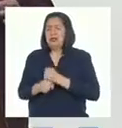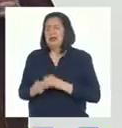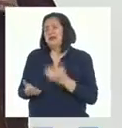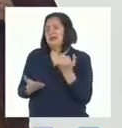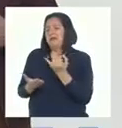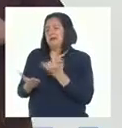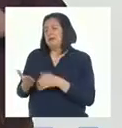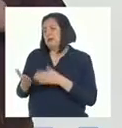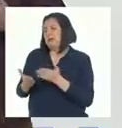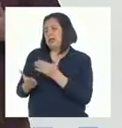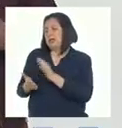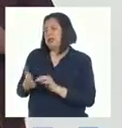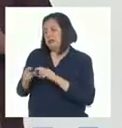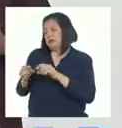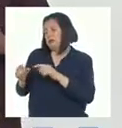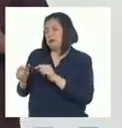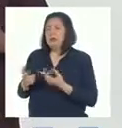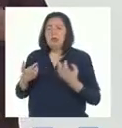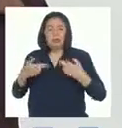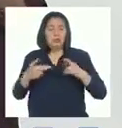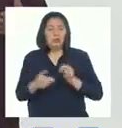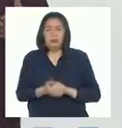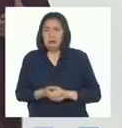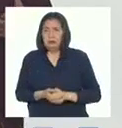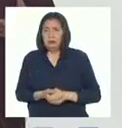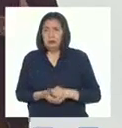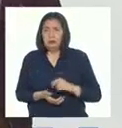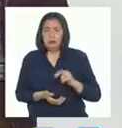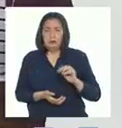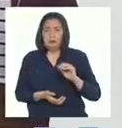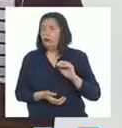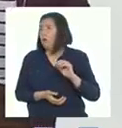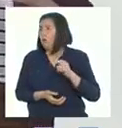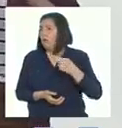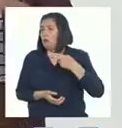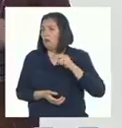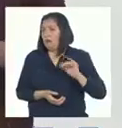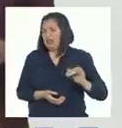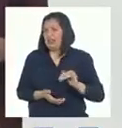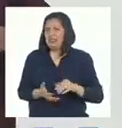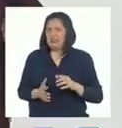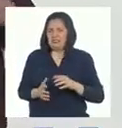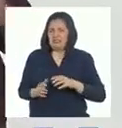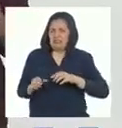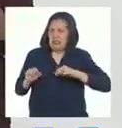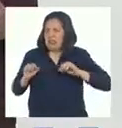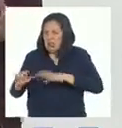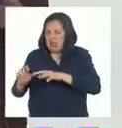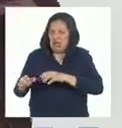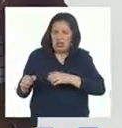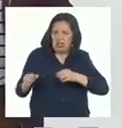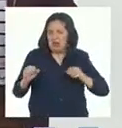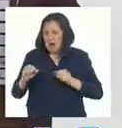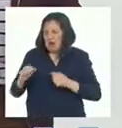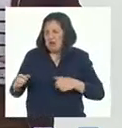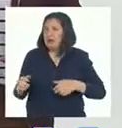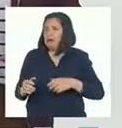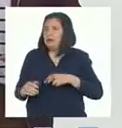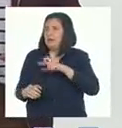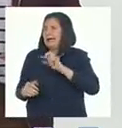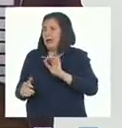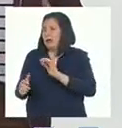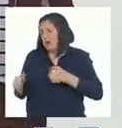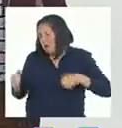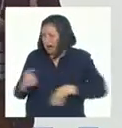cuadraditos. Cuando llega la hora del recreo, Humberto jalonea, empuja, patea y brinca encima de Paco